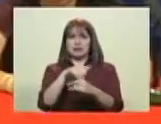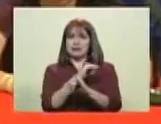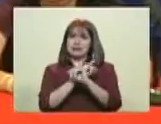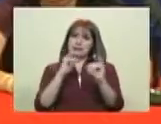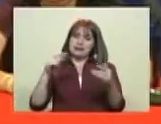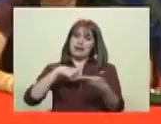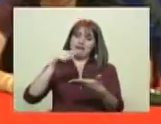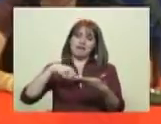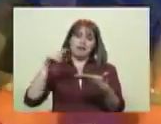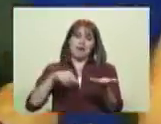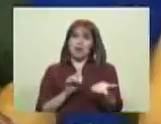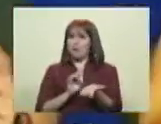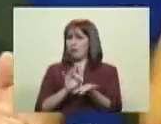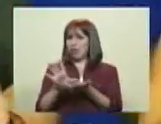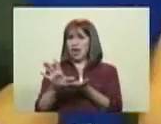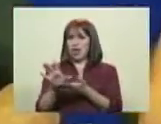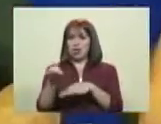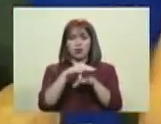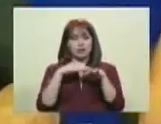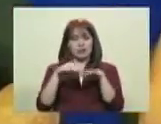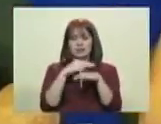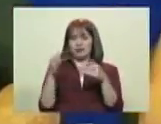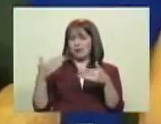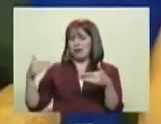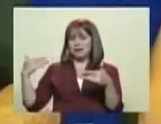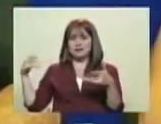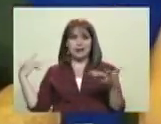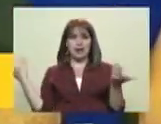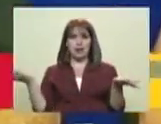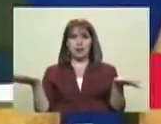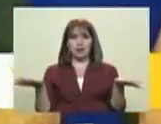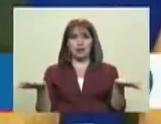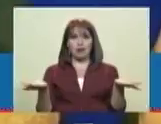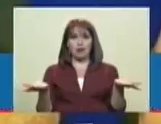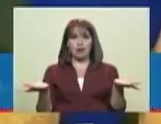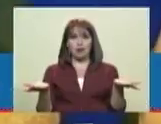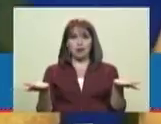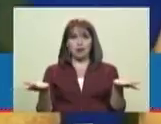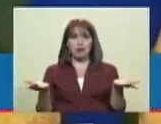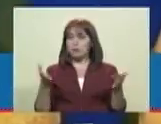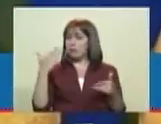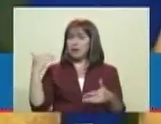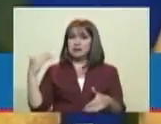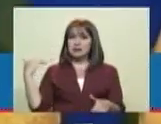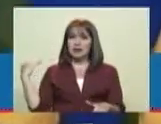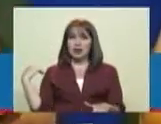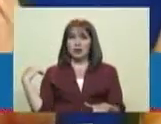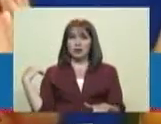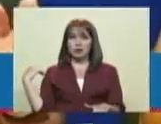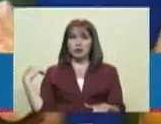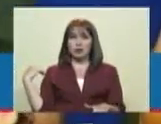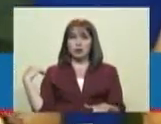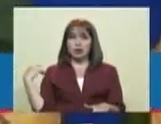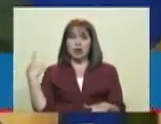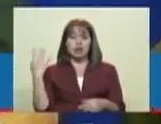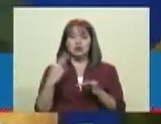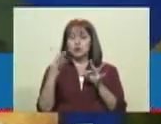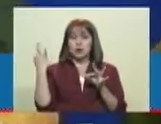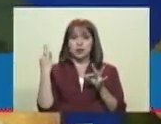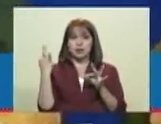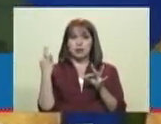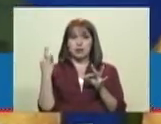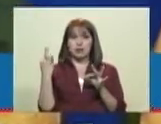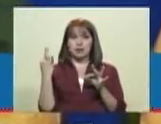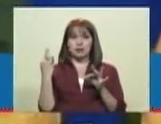firmaron el previso a esa señora. Ya es pasado. Ya es pasado. Afortunadamente